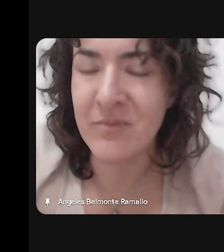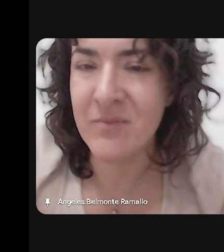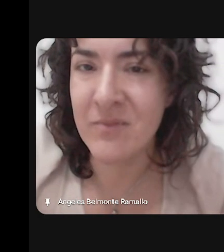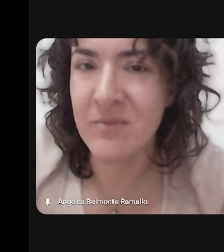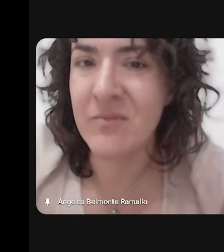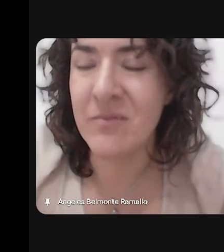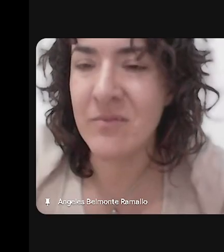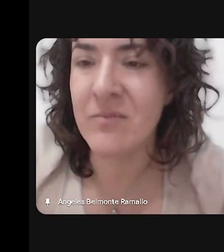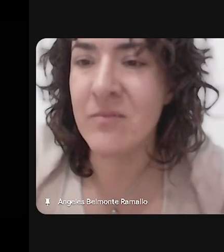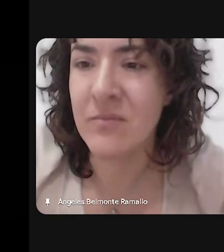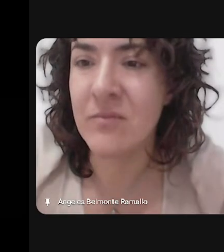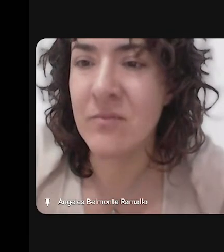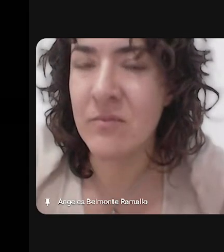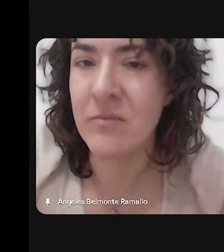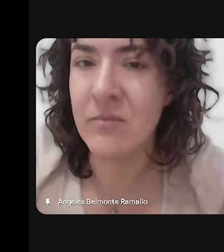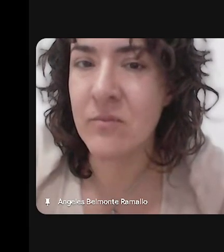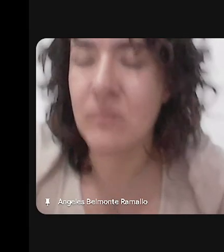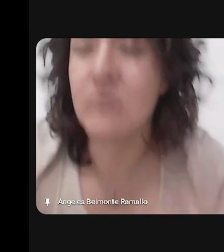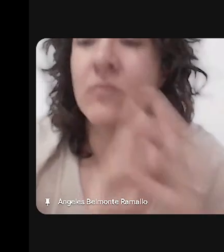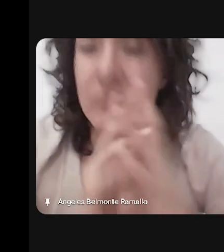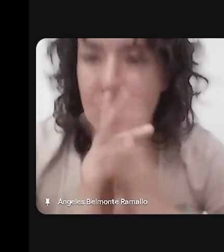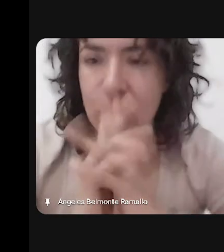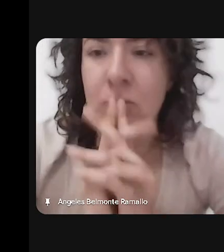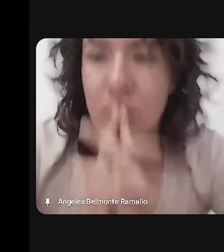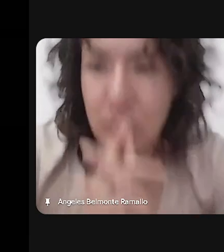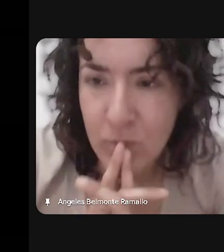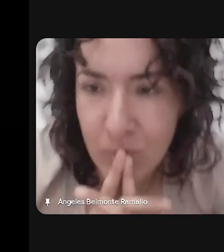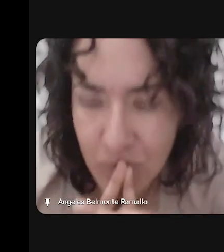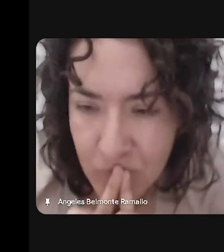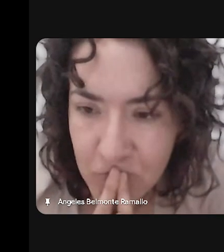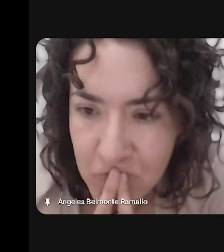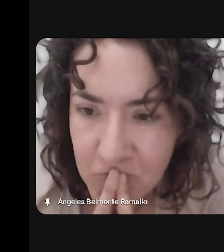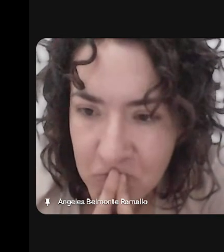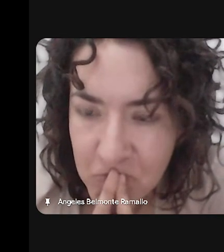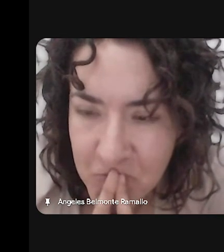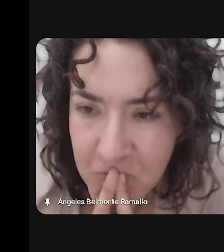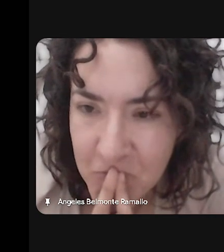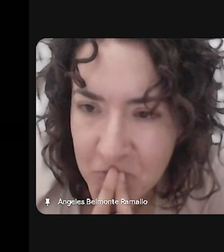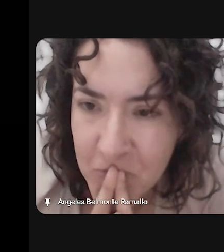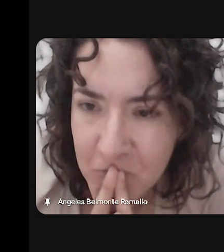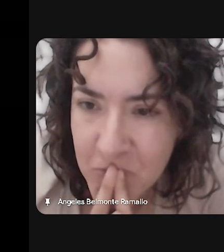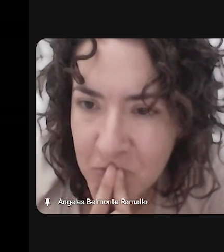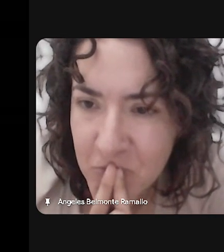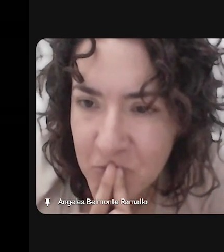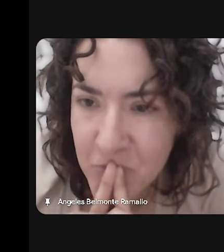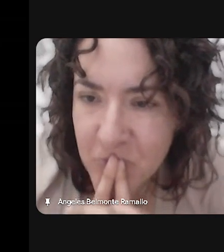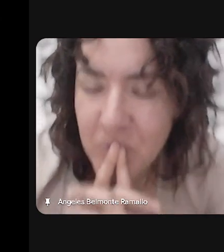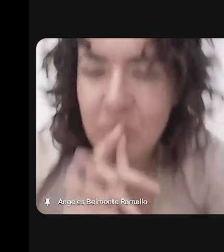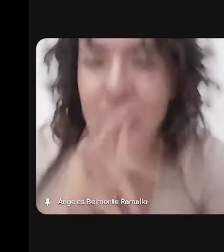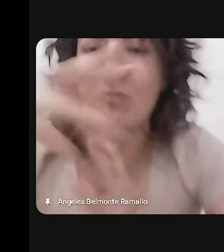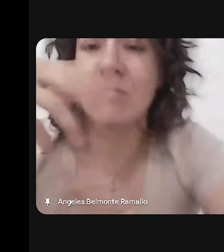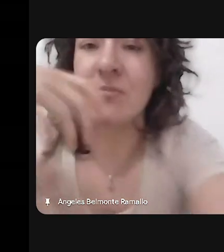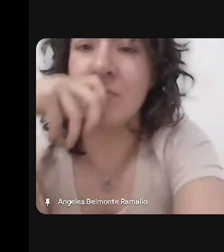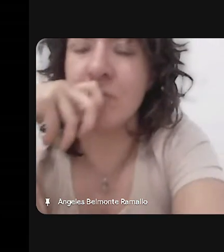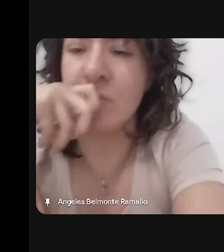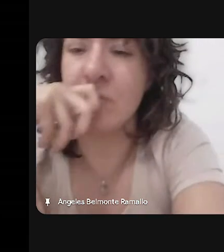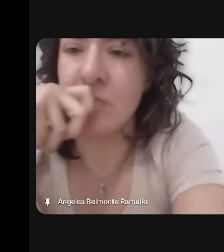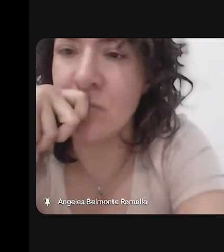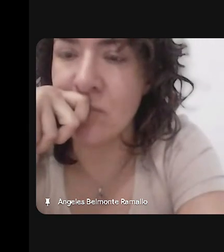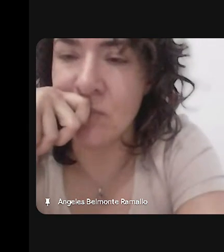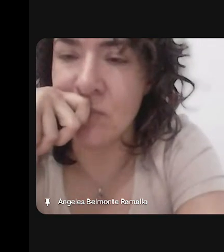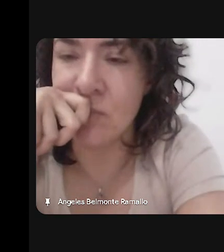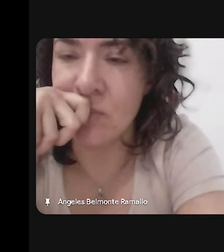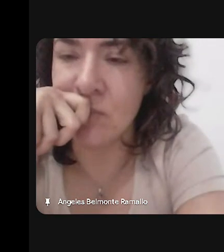en 4 lenguas, wichí, castellano, lengua de señas e inglés. La segunda, durante la fiesta de los